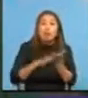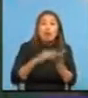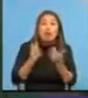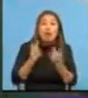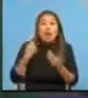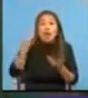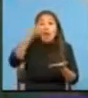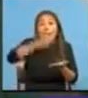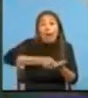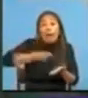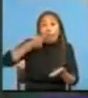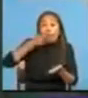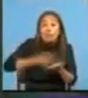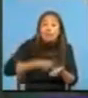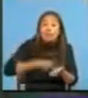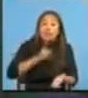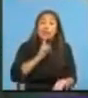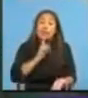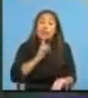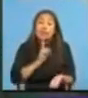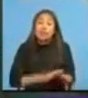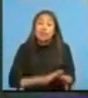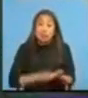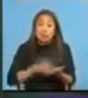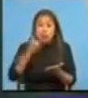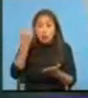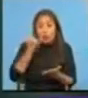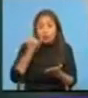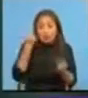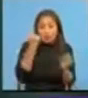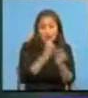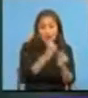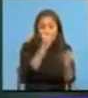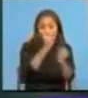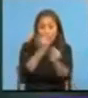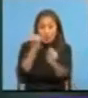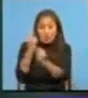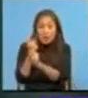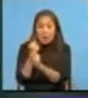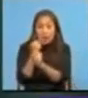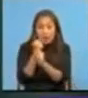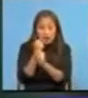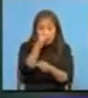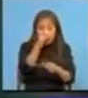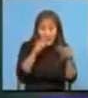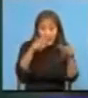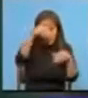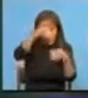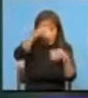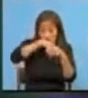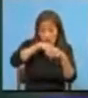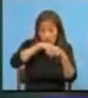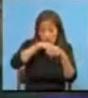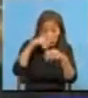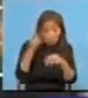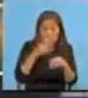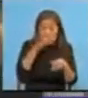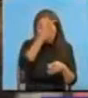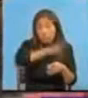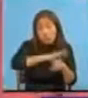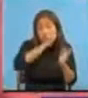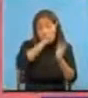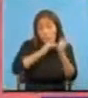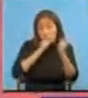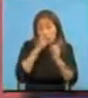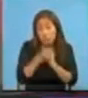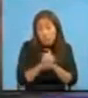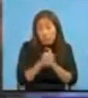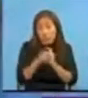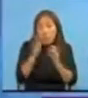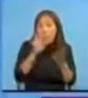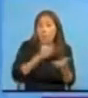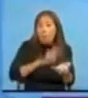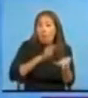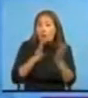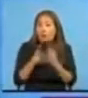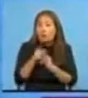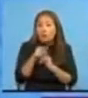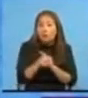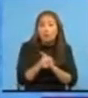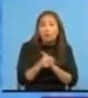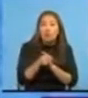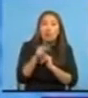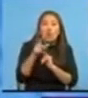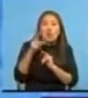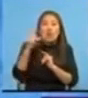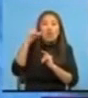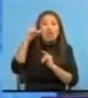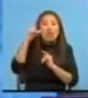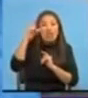patronales que hacen los panaderos que tienen a sus trabajadores en blanco, que han venido pagando mensualmente una suma aproximadamente de